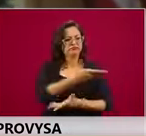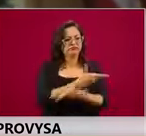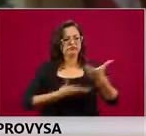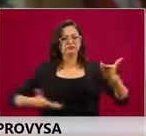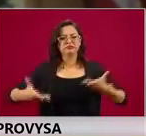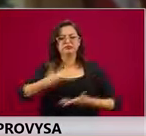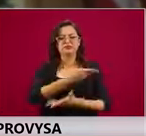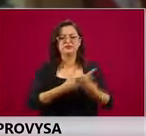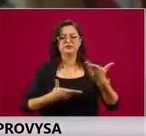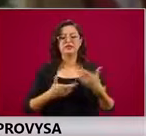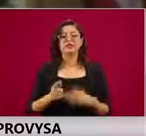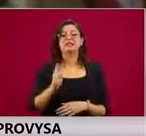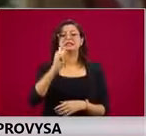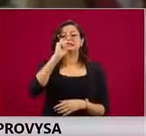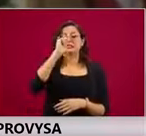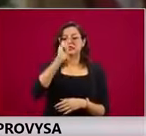lea